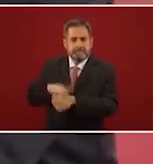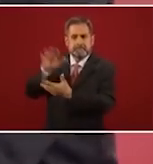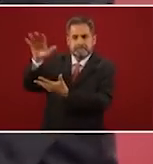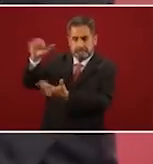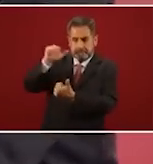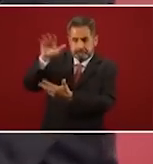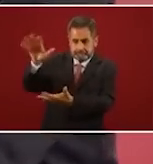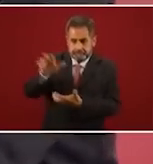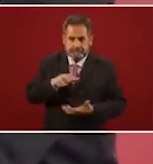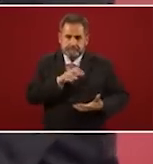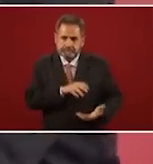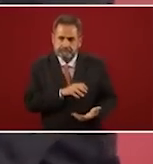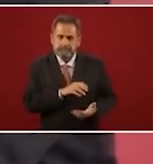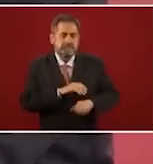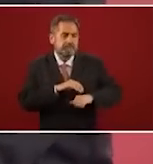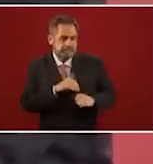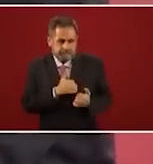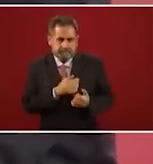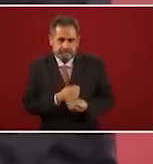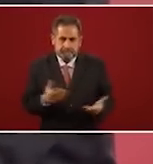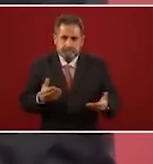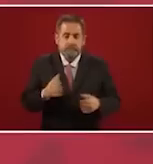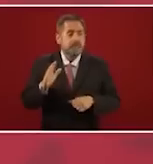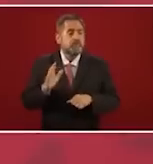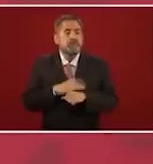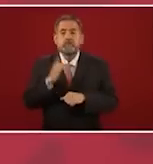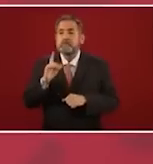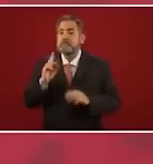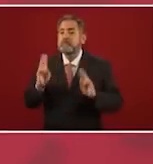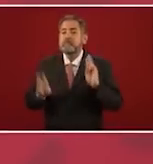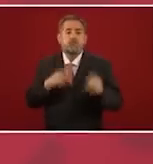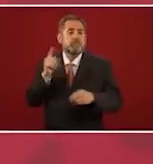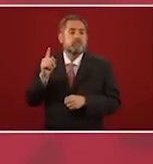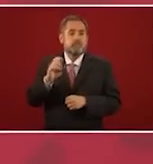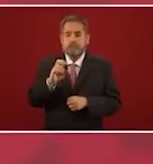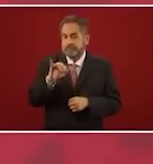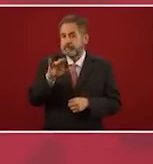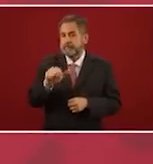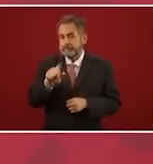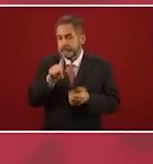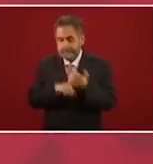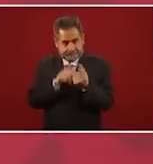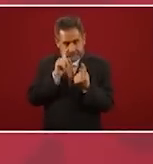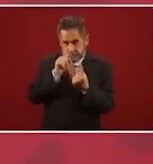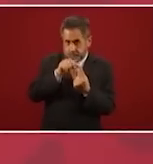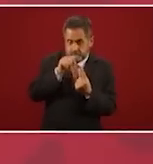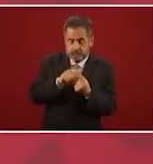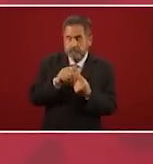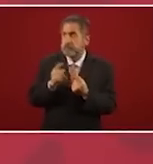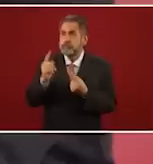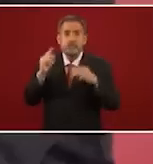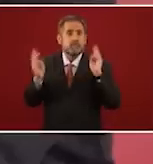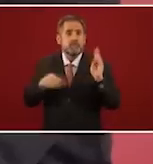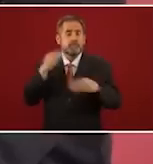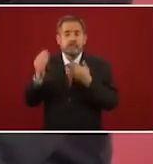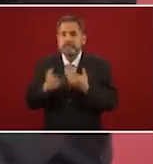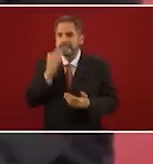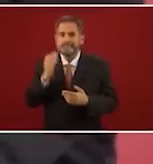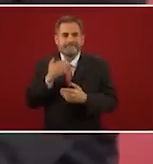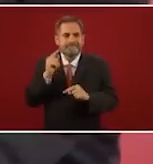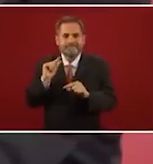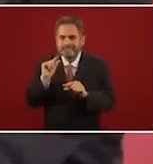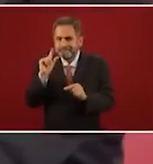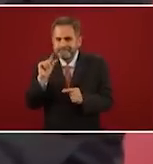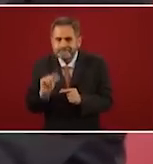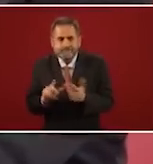haber escasez por la crisis mundial de este insumo en particular. Sí. Desde